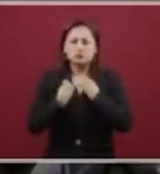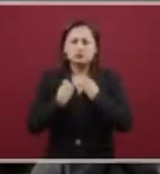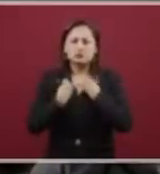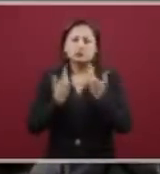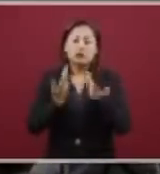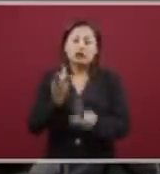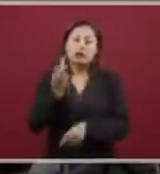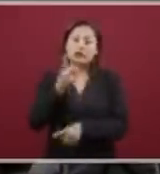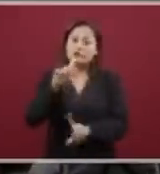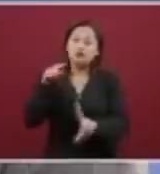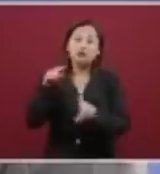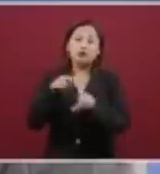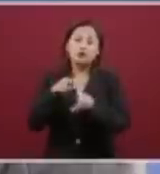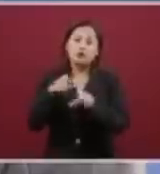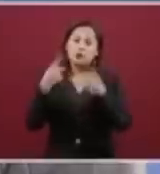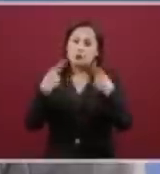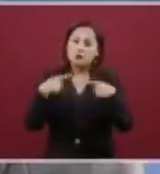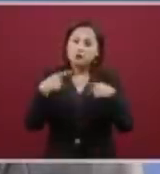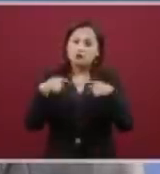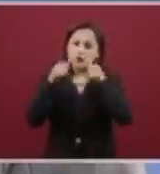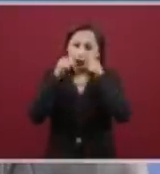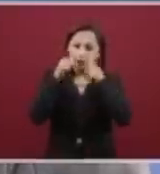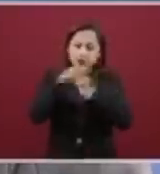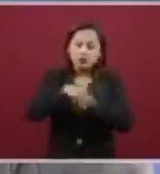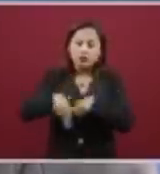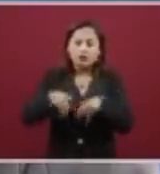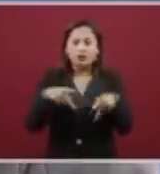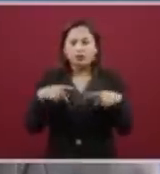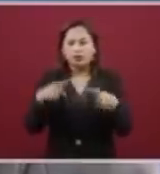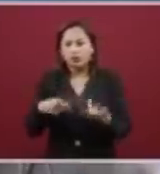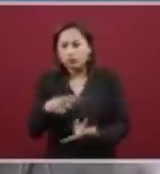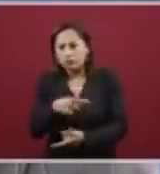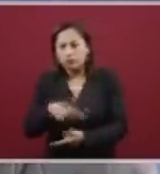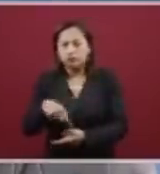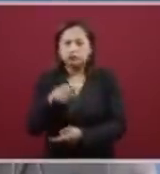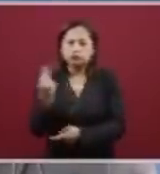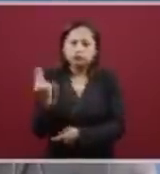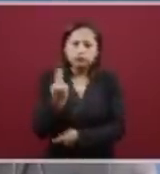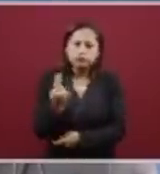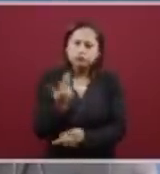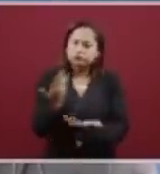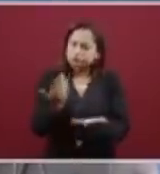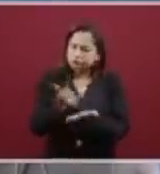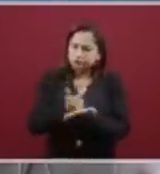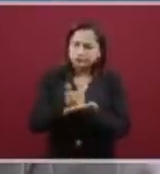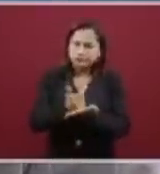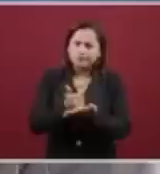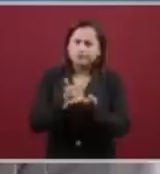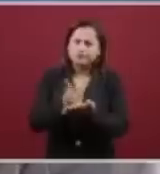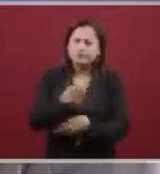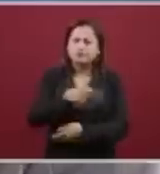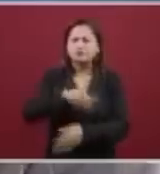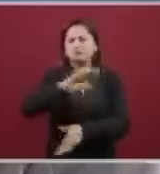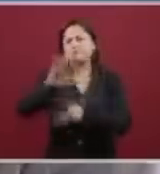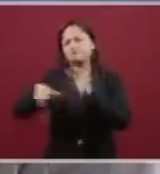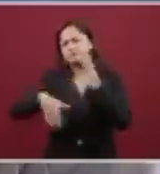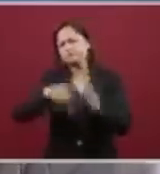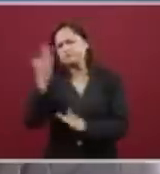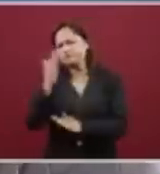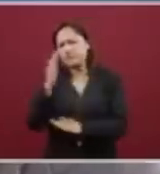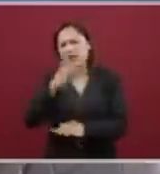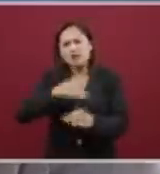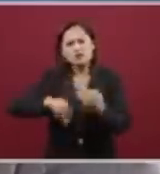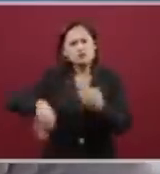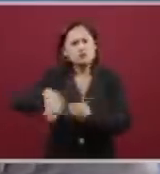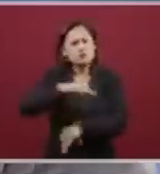de todo el valle siempre enfocado en buscar un mayor bienestar en crecer las oportunidades y en aprovechar todos